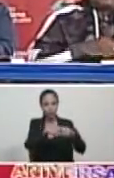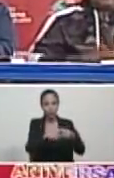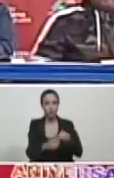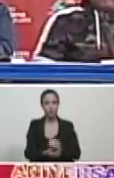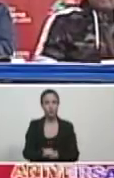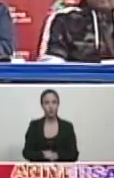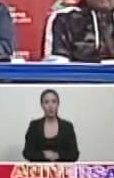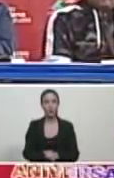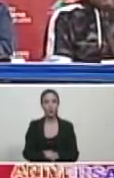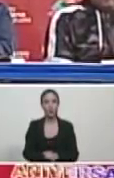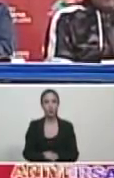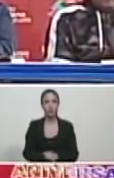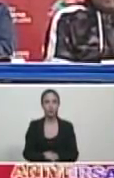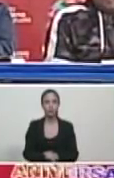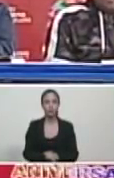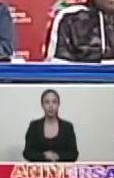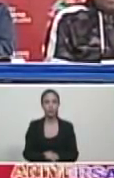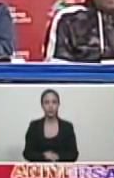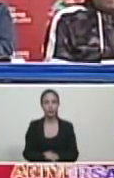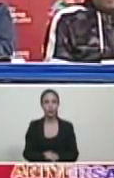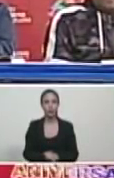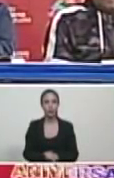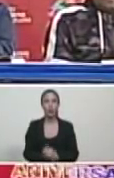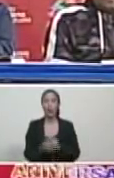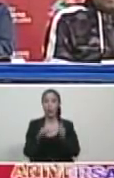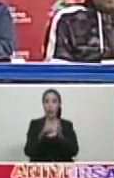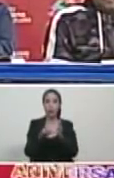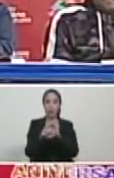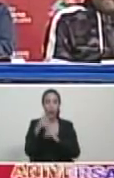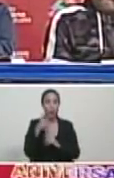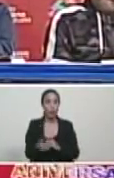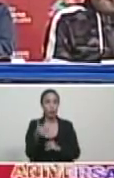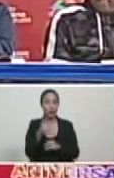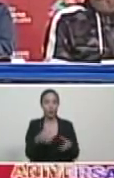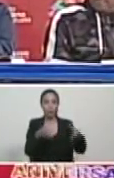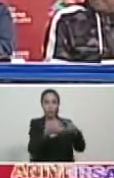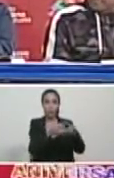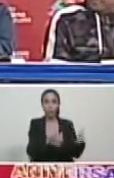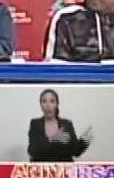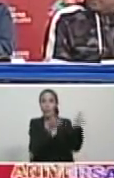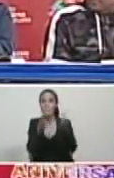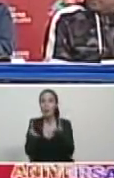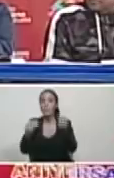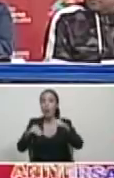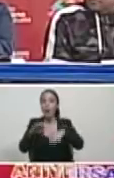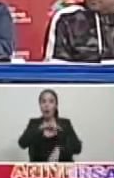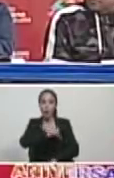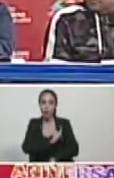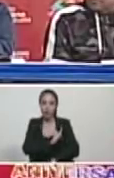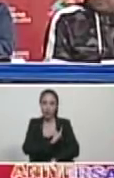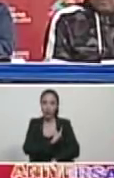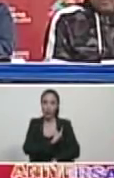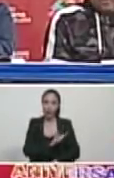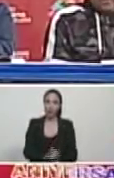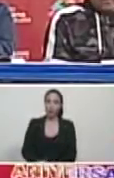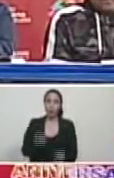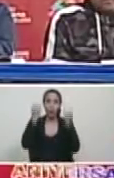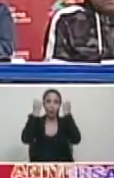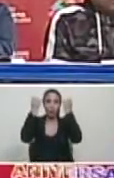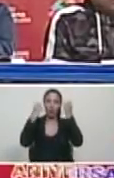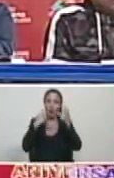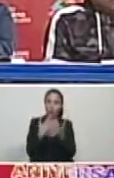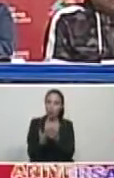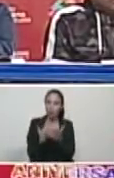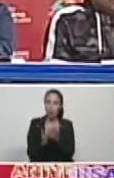Media, gloriosas organizaciones de los liceos de Venezuela, en las universidades nacionales, con iniciativas concretas